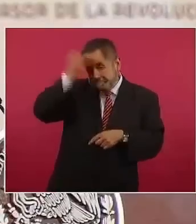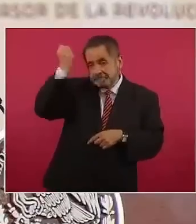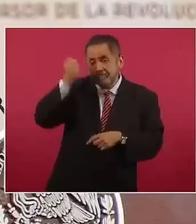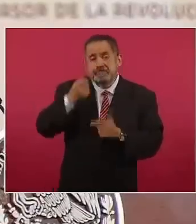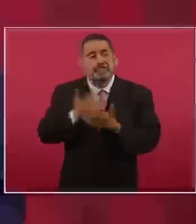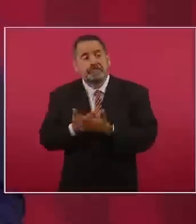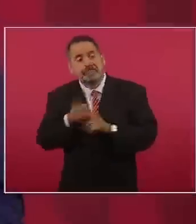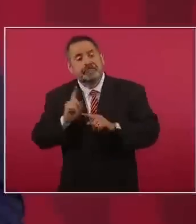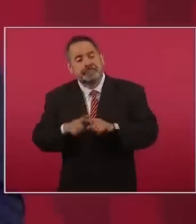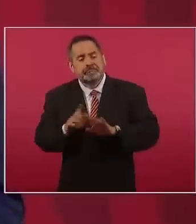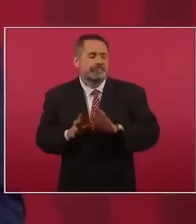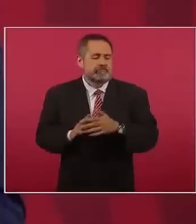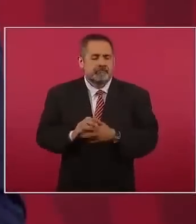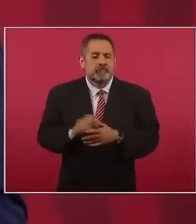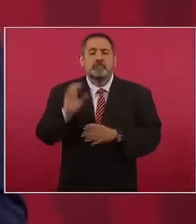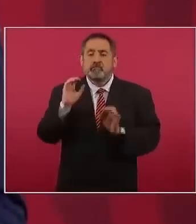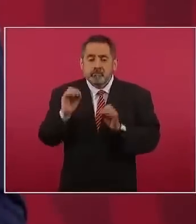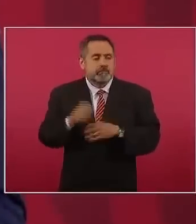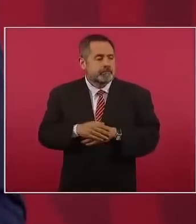y que no haya dedazo.